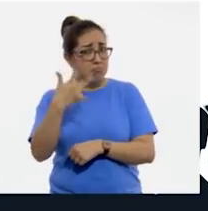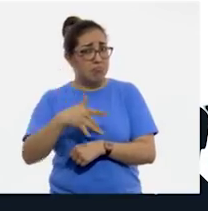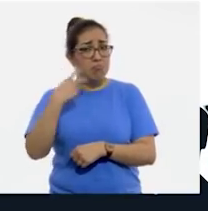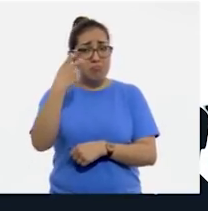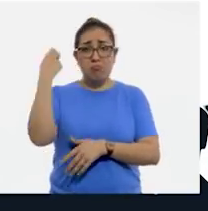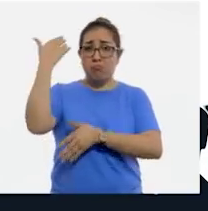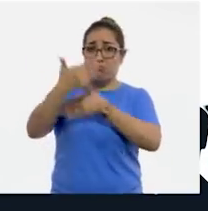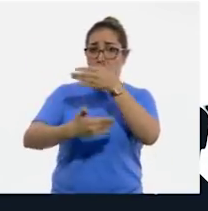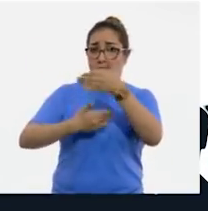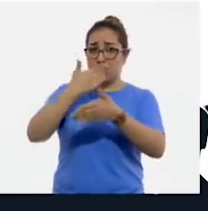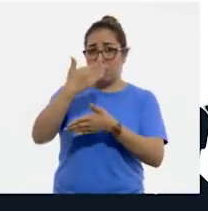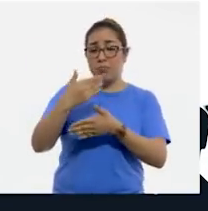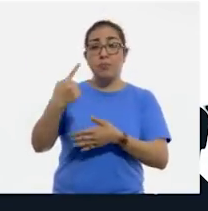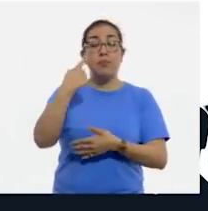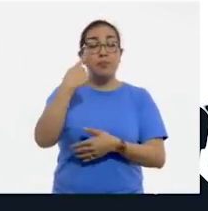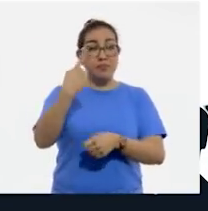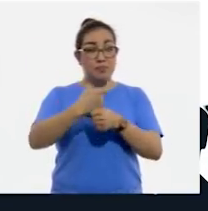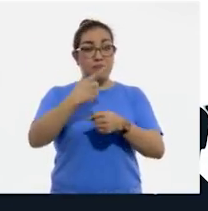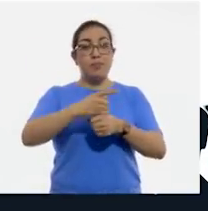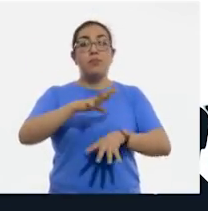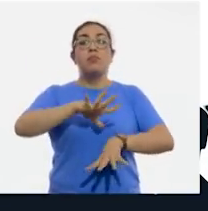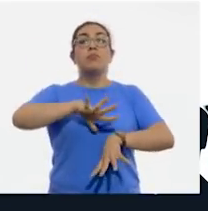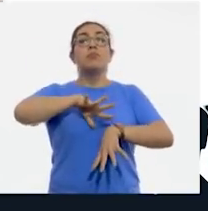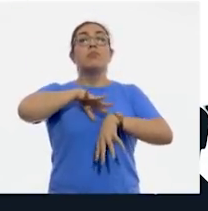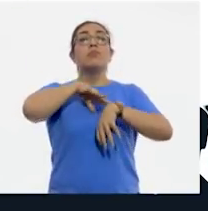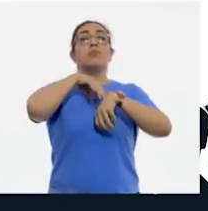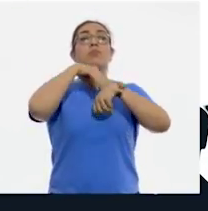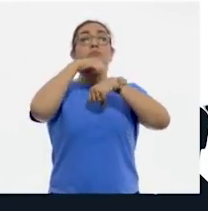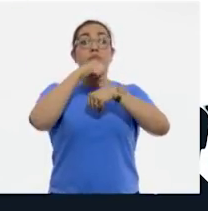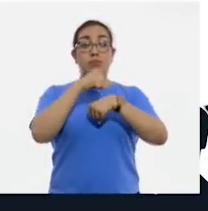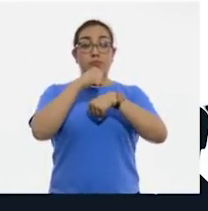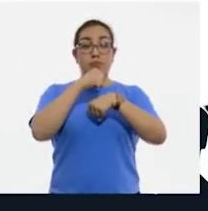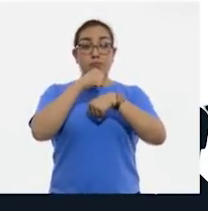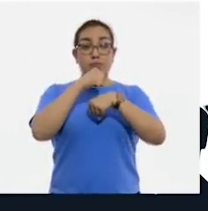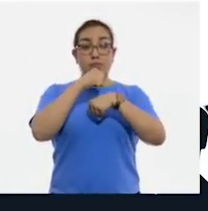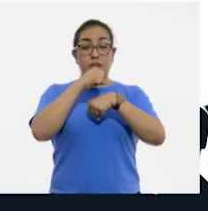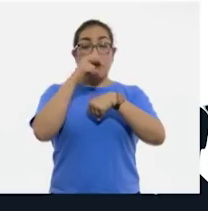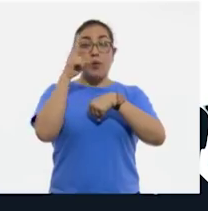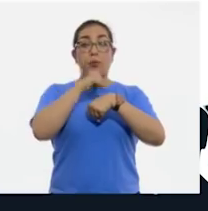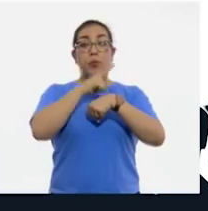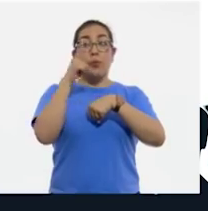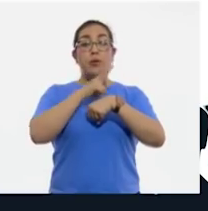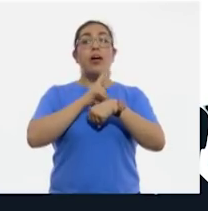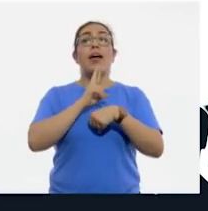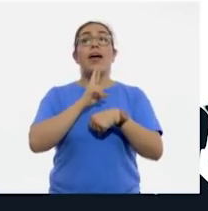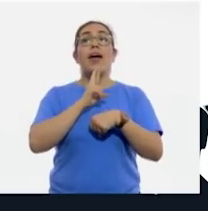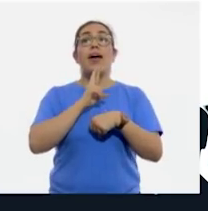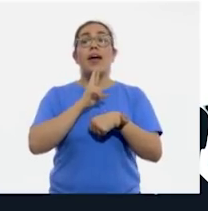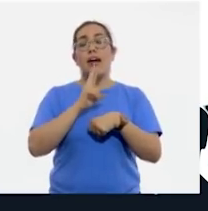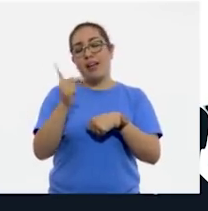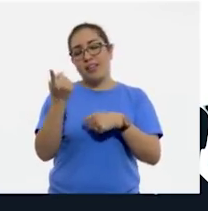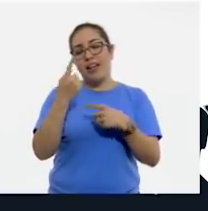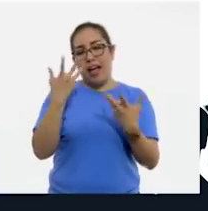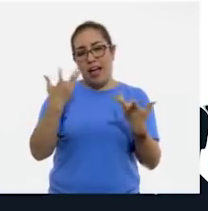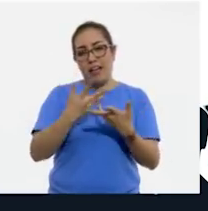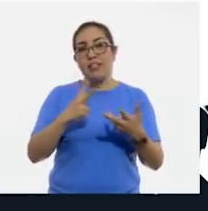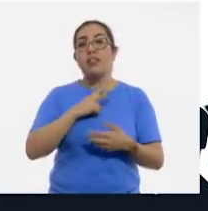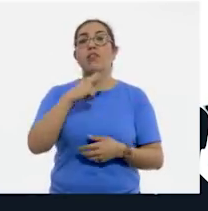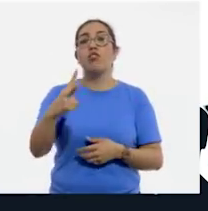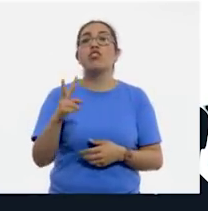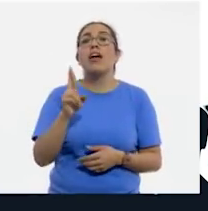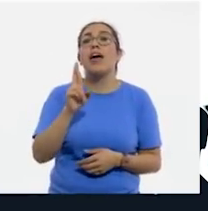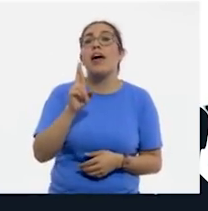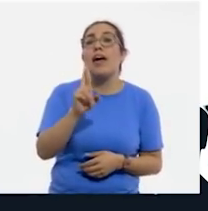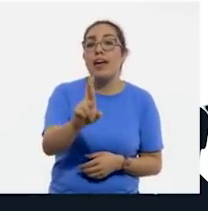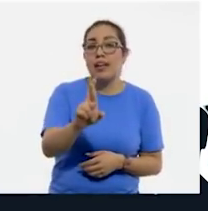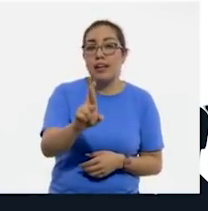proceso. Vamos a inhalar y vamos a exhalar haciendo la letra R. Para este ejercicio, recuerda lavarte